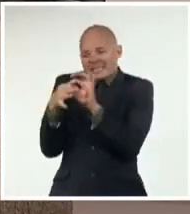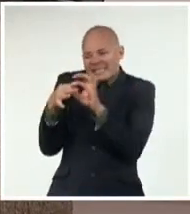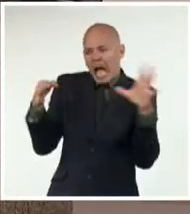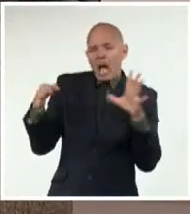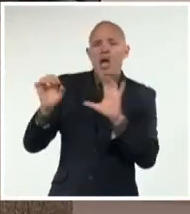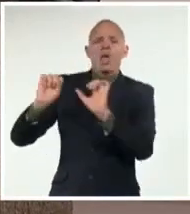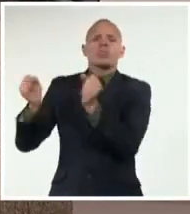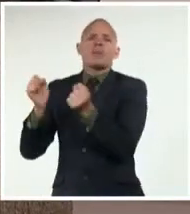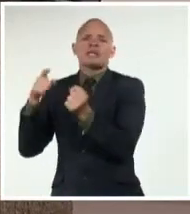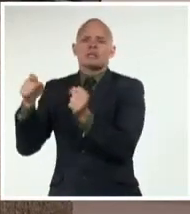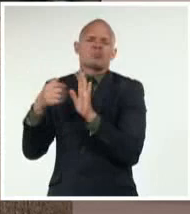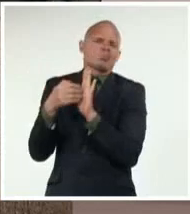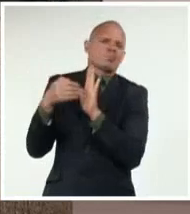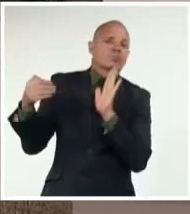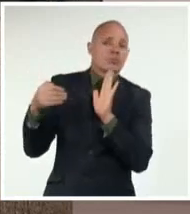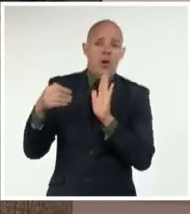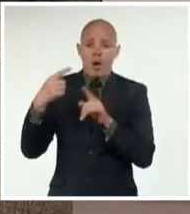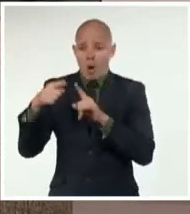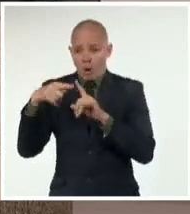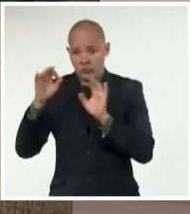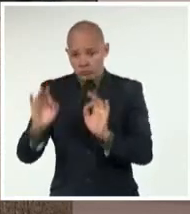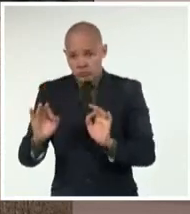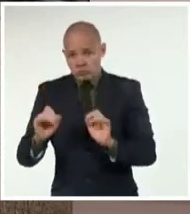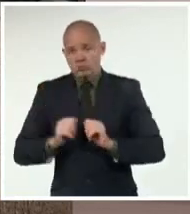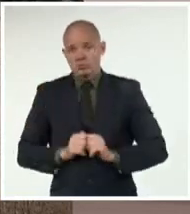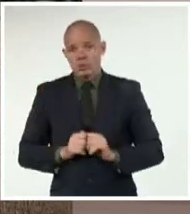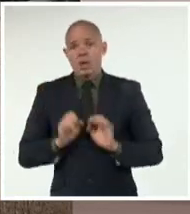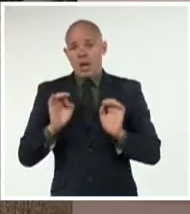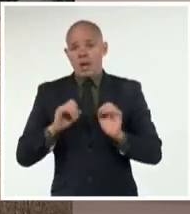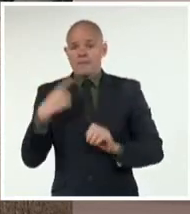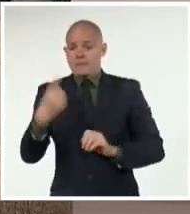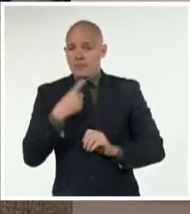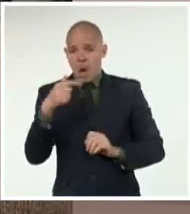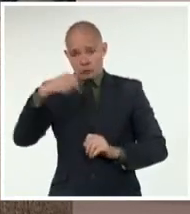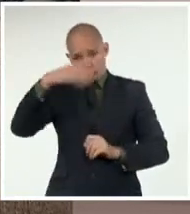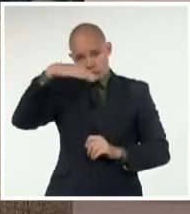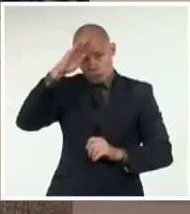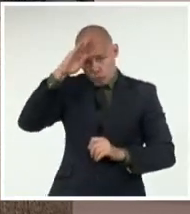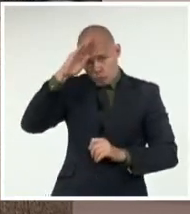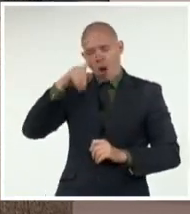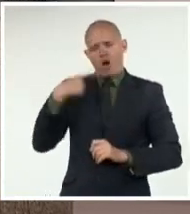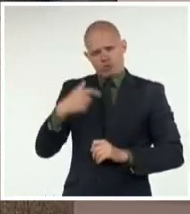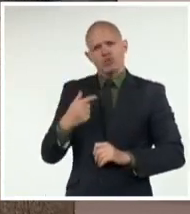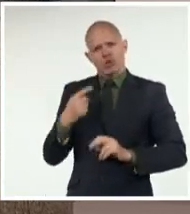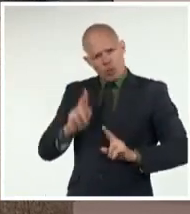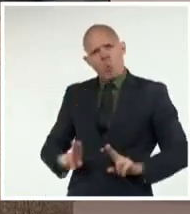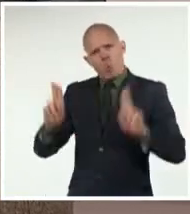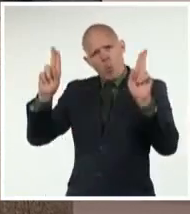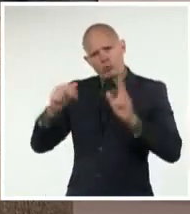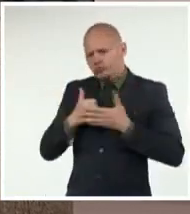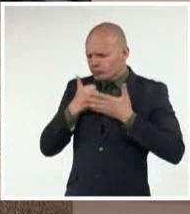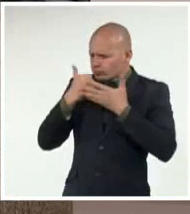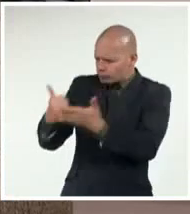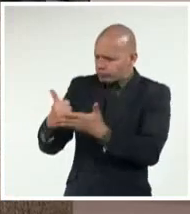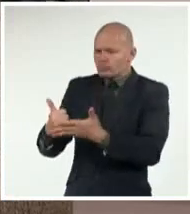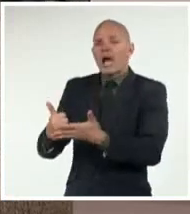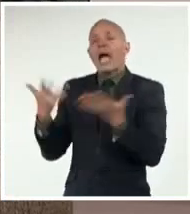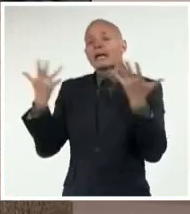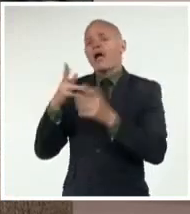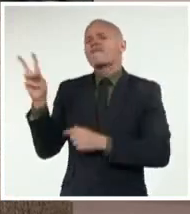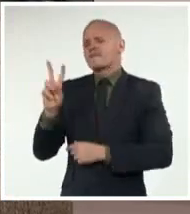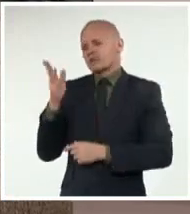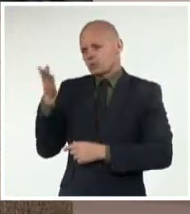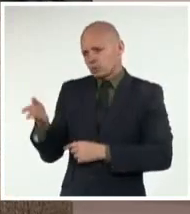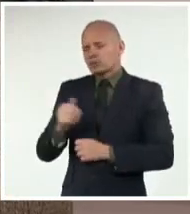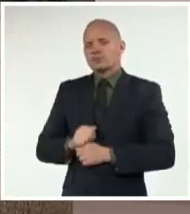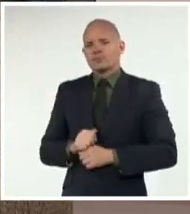en América Latina y el Caribe, por lo que ratificamos el invariable apoyo a ese proceso político, a su alianza cívico-militar y